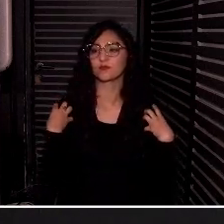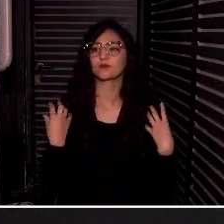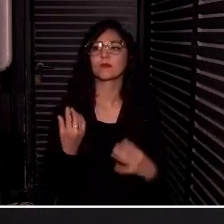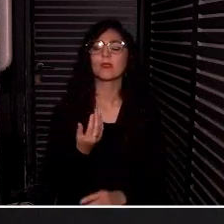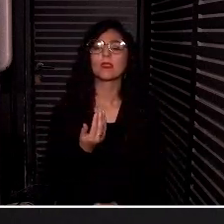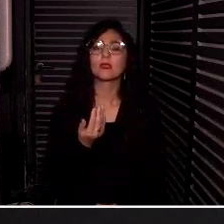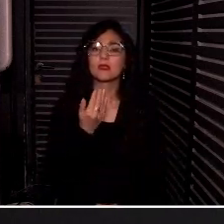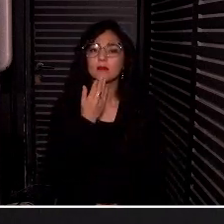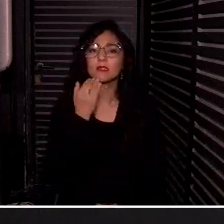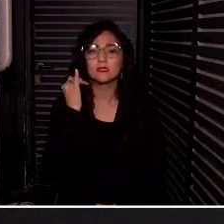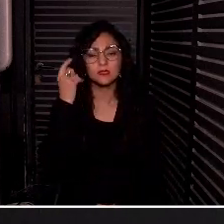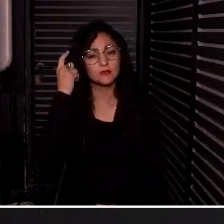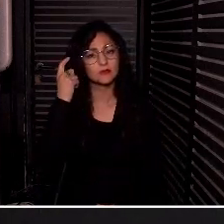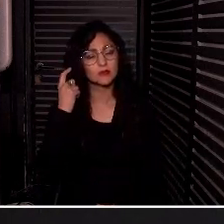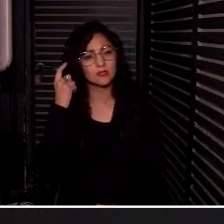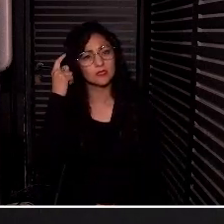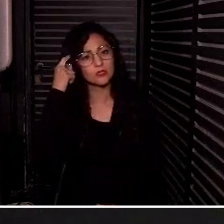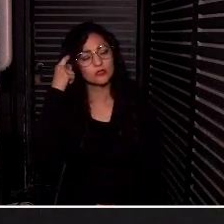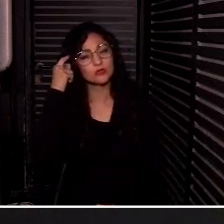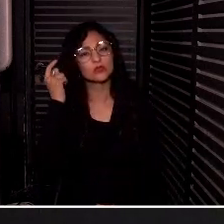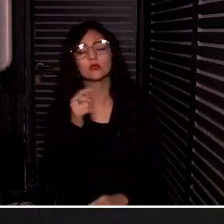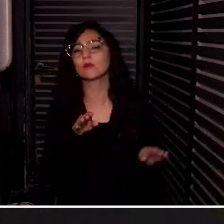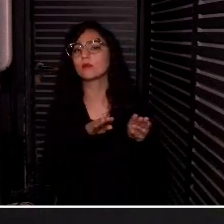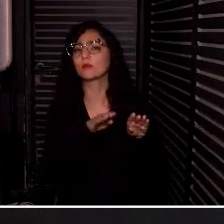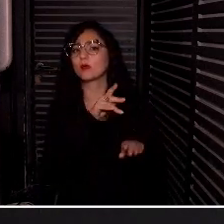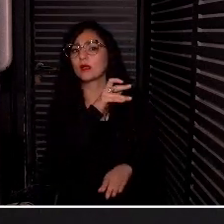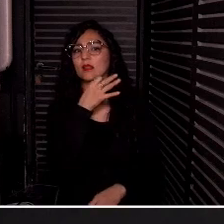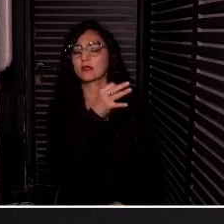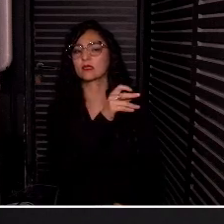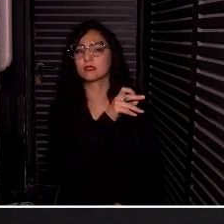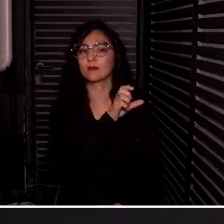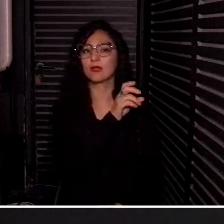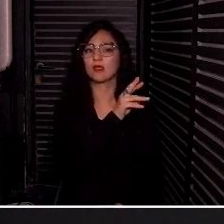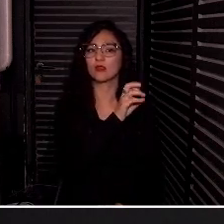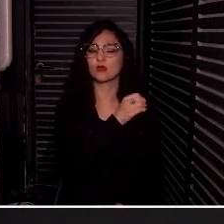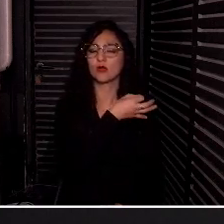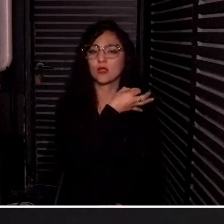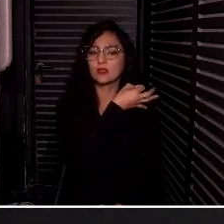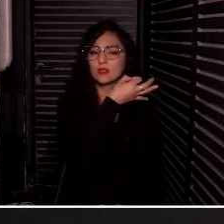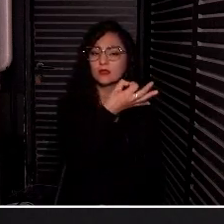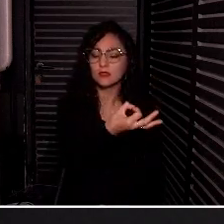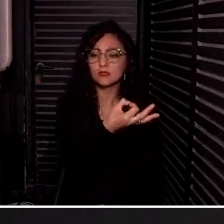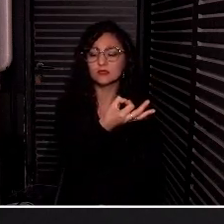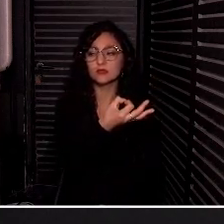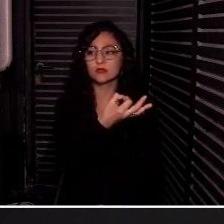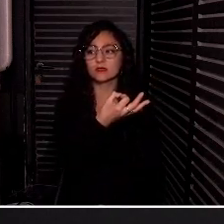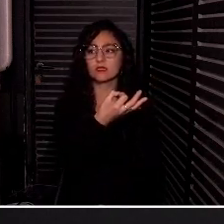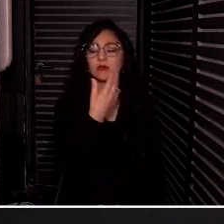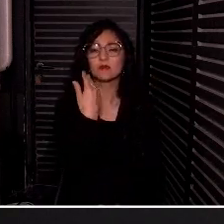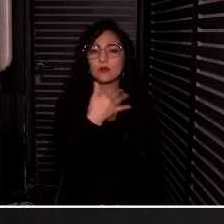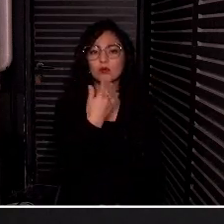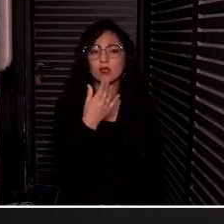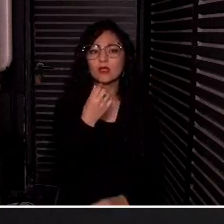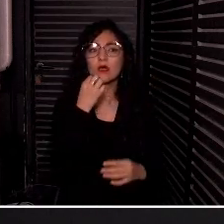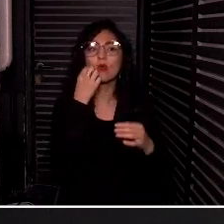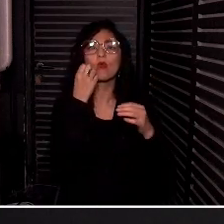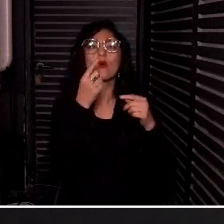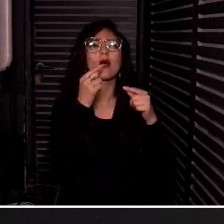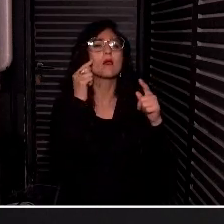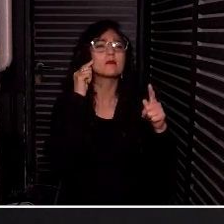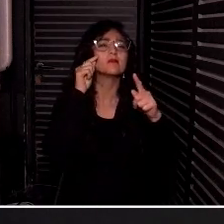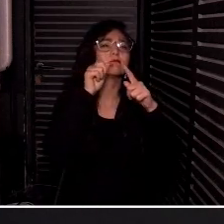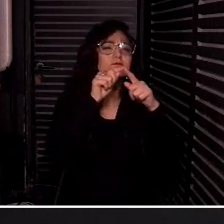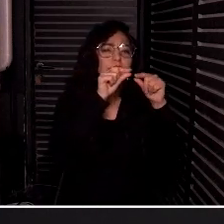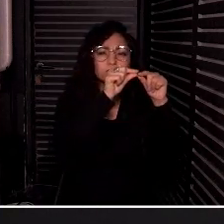creo y como lo mencionaba Pedro que es muy bueno que declaren su su tipo de autonomía línea editorial etcétera etcétera eso se está